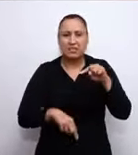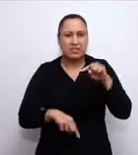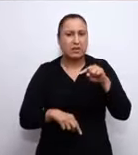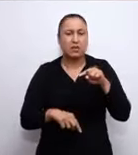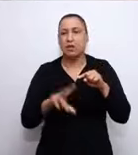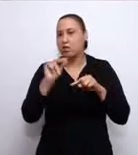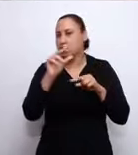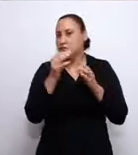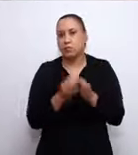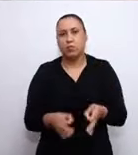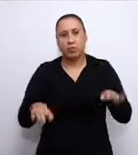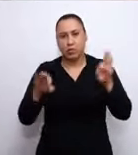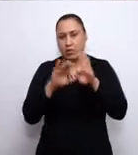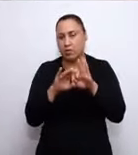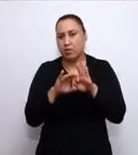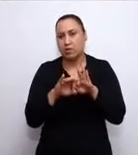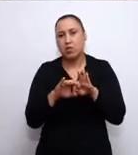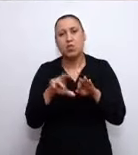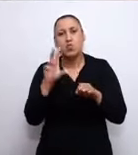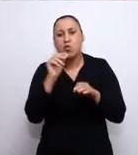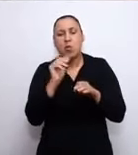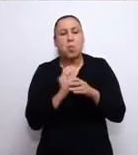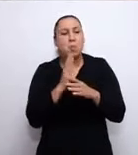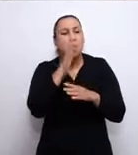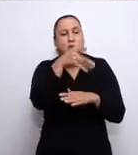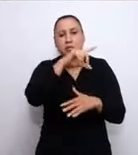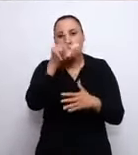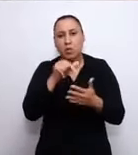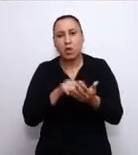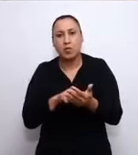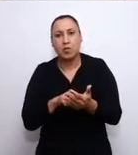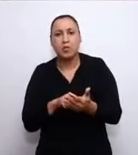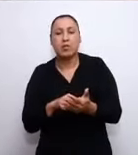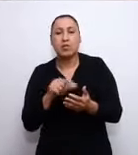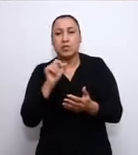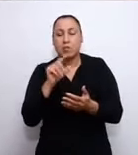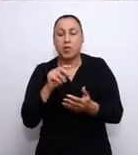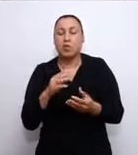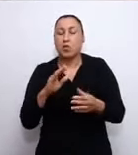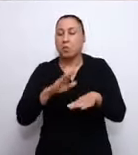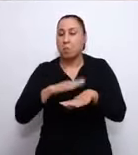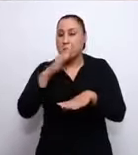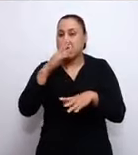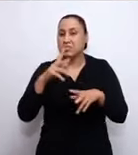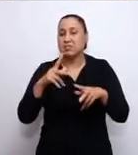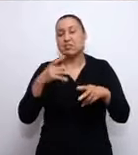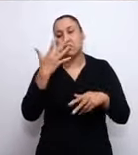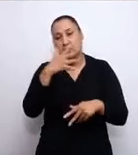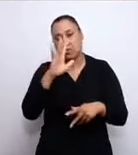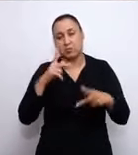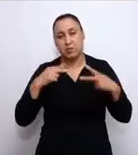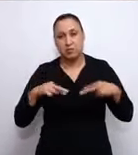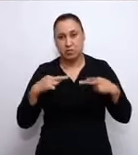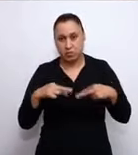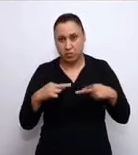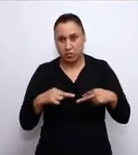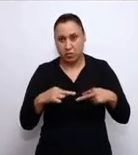que no sea esencial no acudas a sitios en donde haya concentración de más de 10